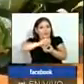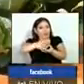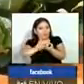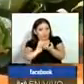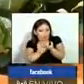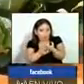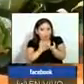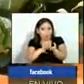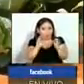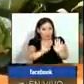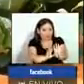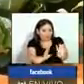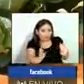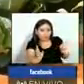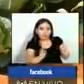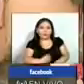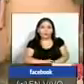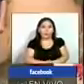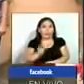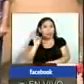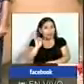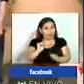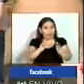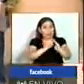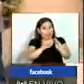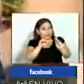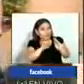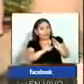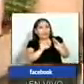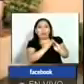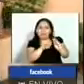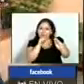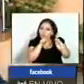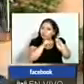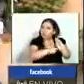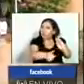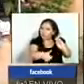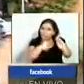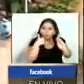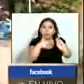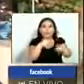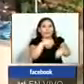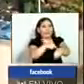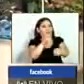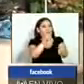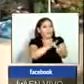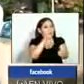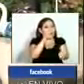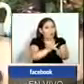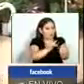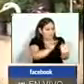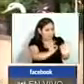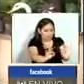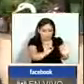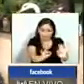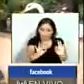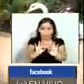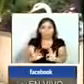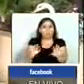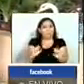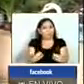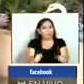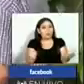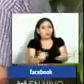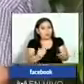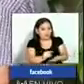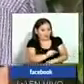un arriate En esta casa Se aprovechó A la perfección Cada espacio Con el fin De producir